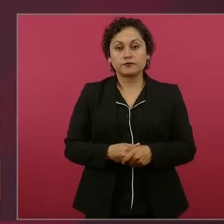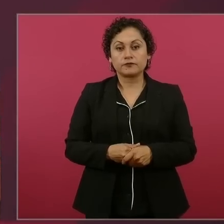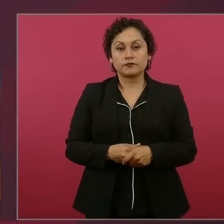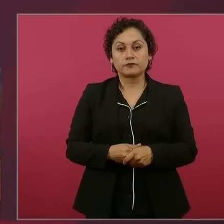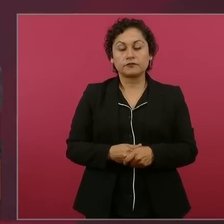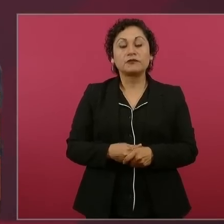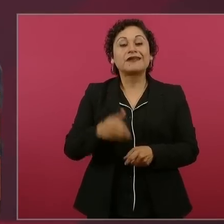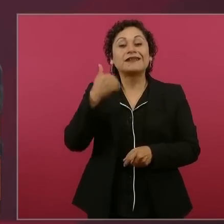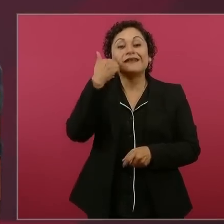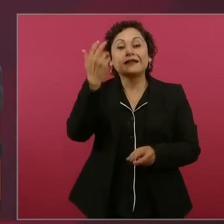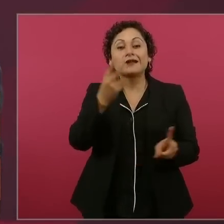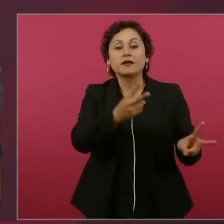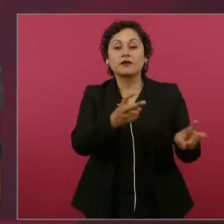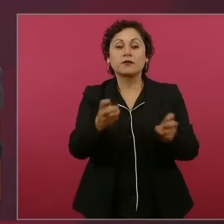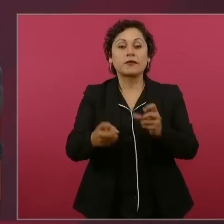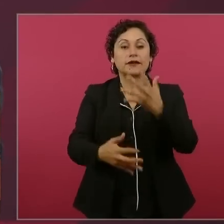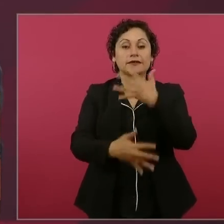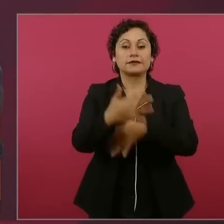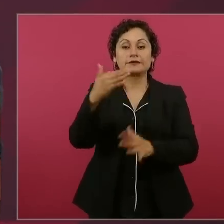$15,000,